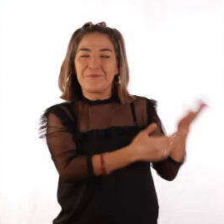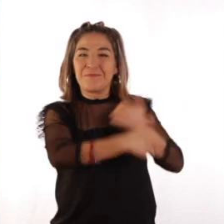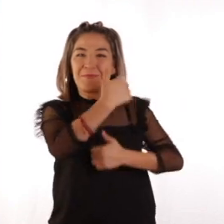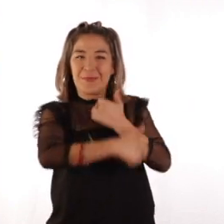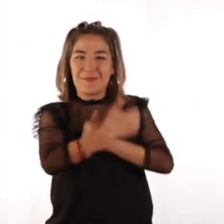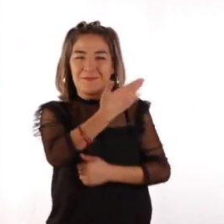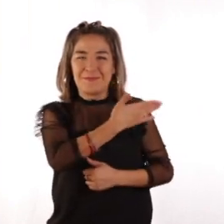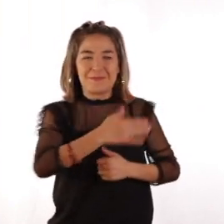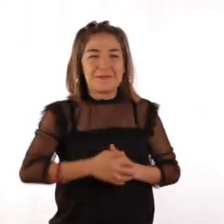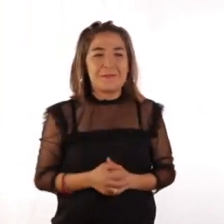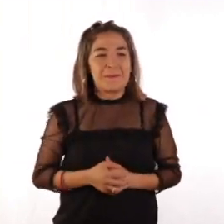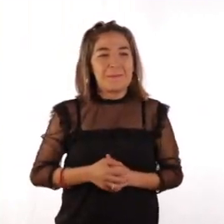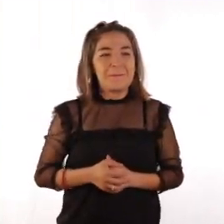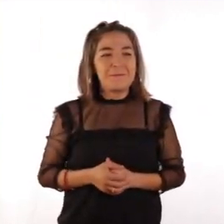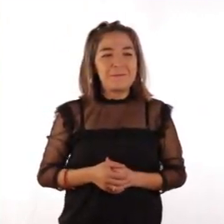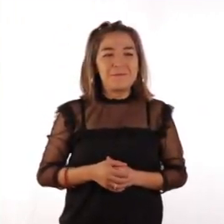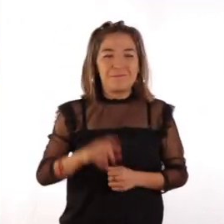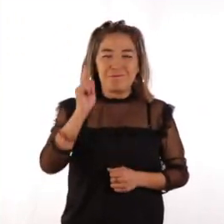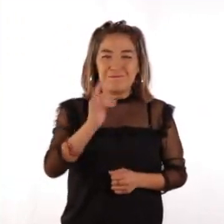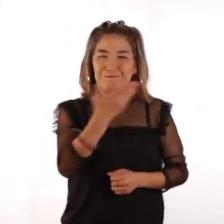a nuestra concursante,